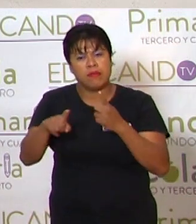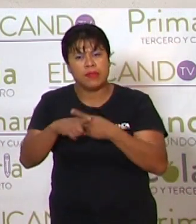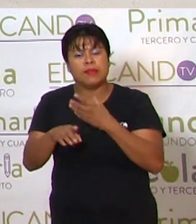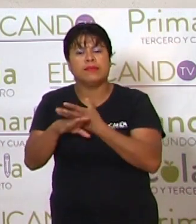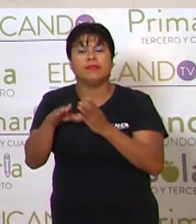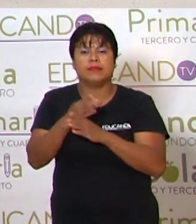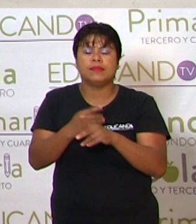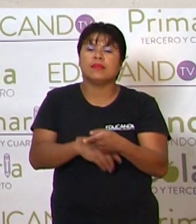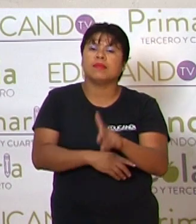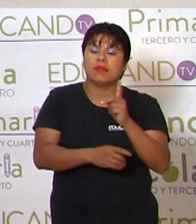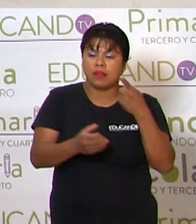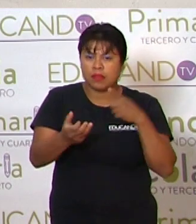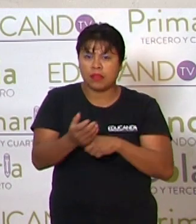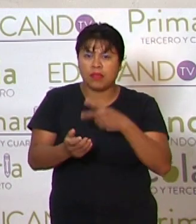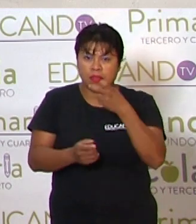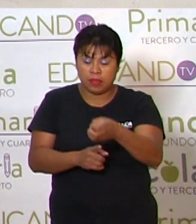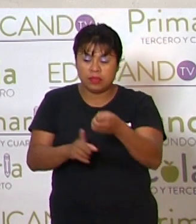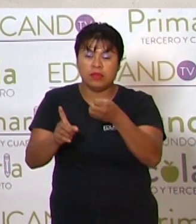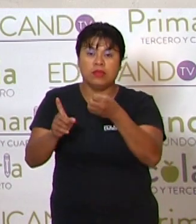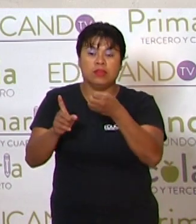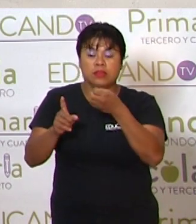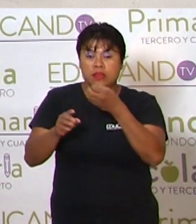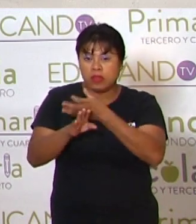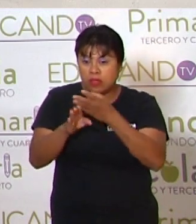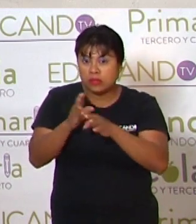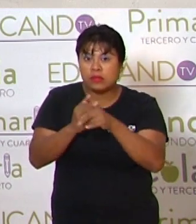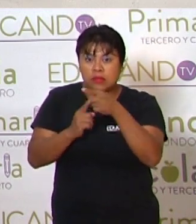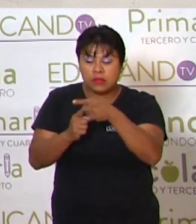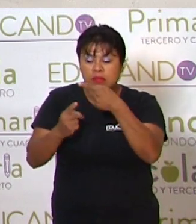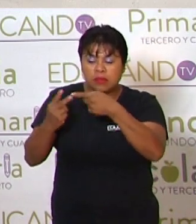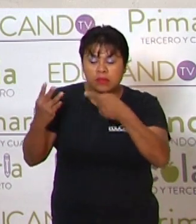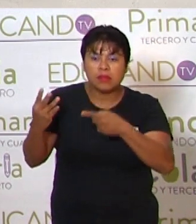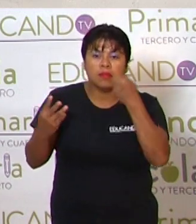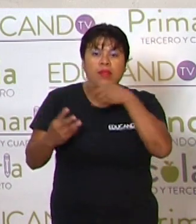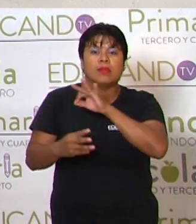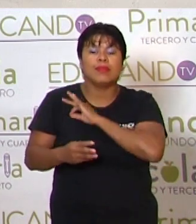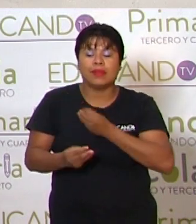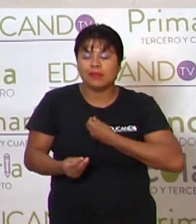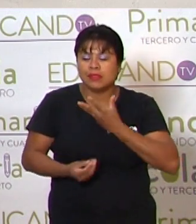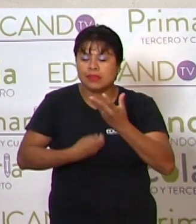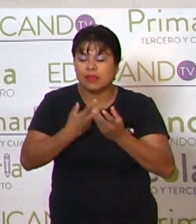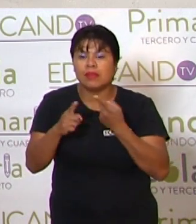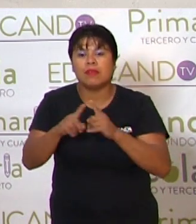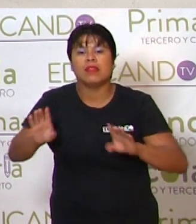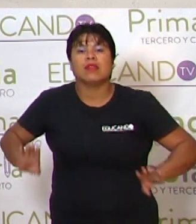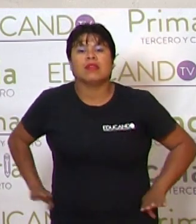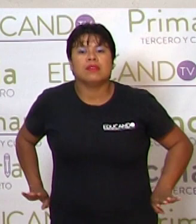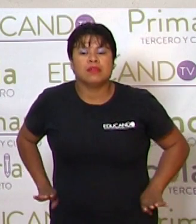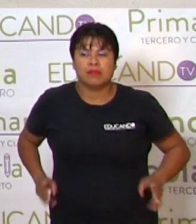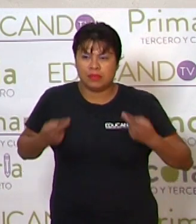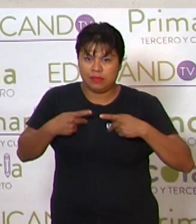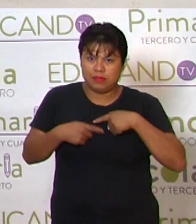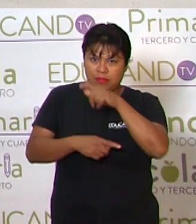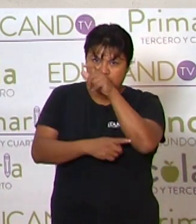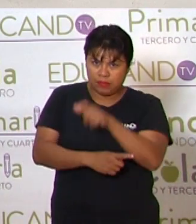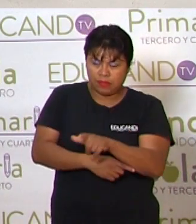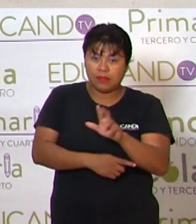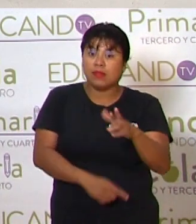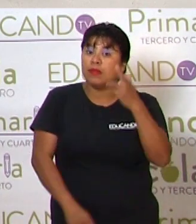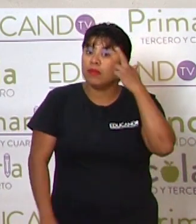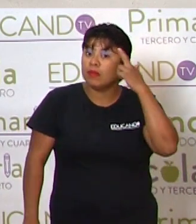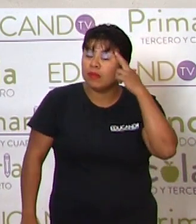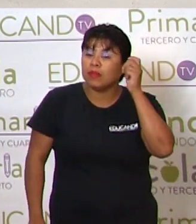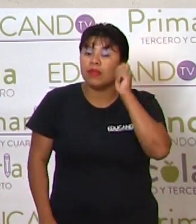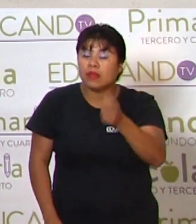recursos, pero dentro de esos recursos se emplean para expresar características de un personaje. Recordatorio de lo